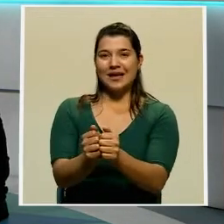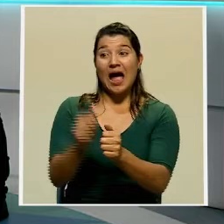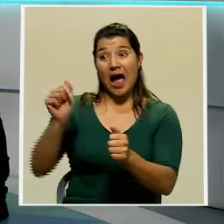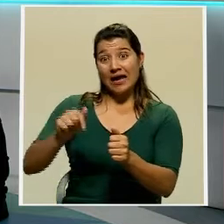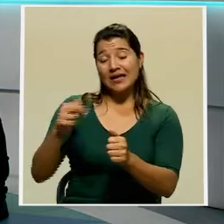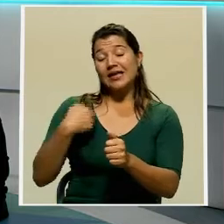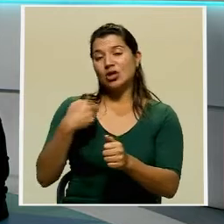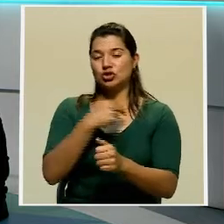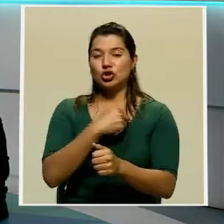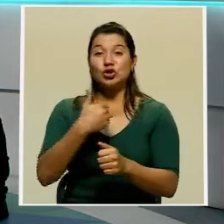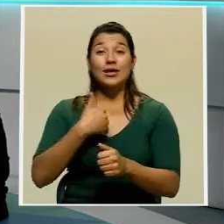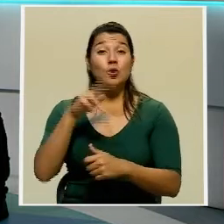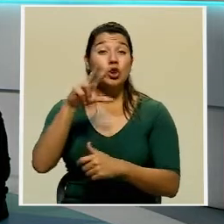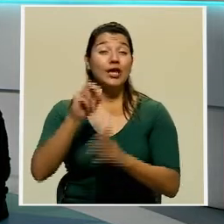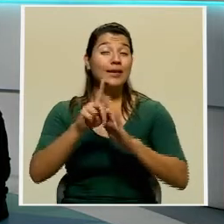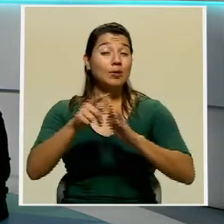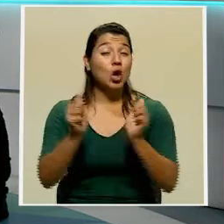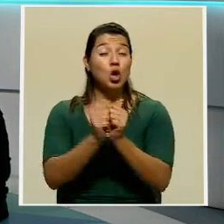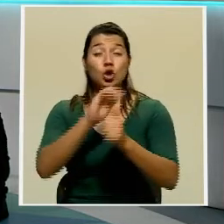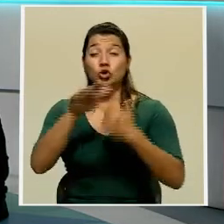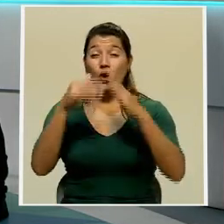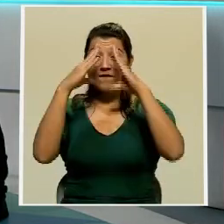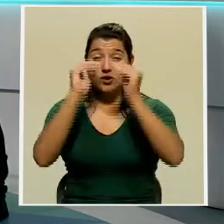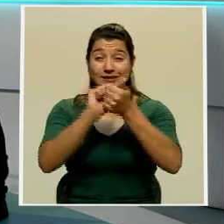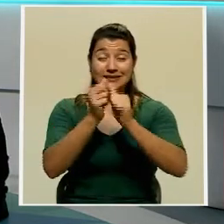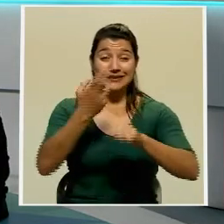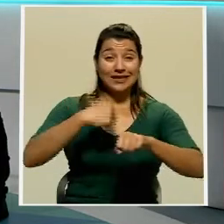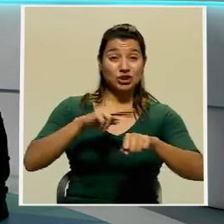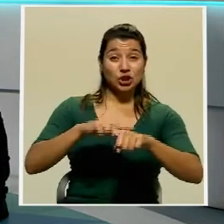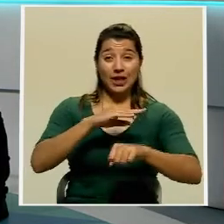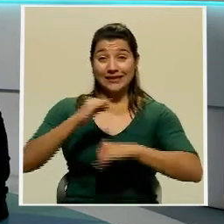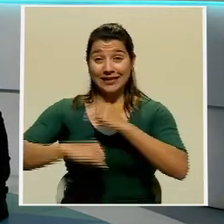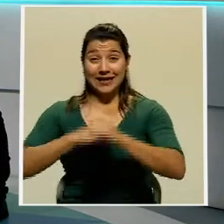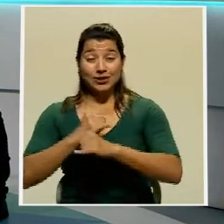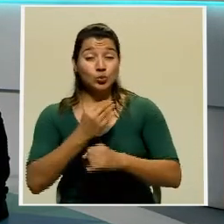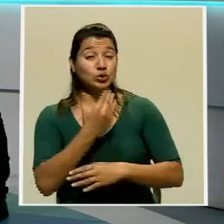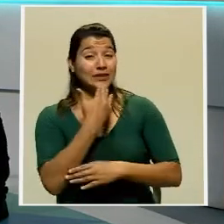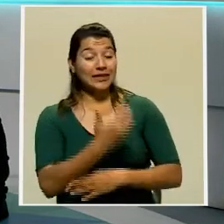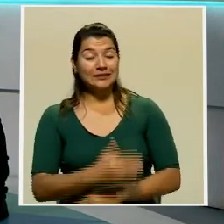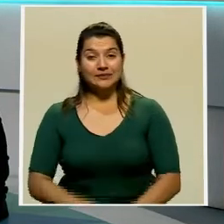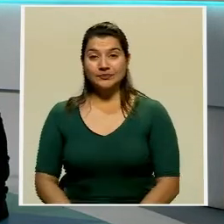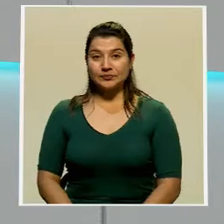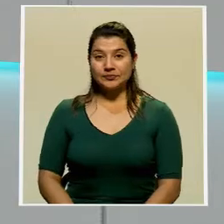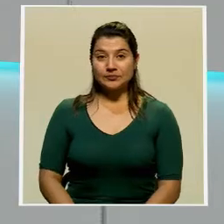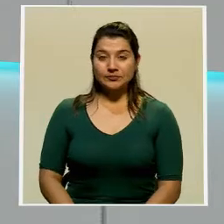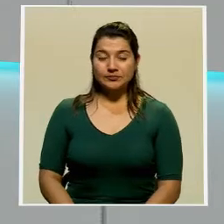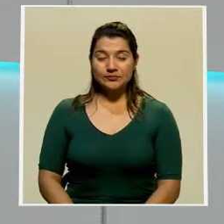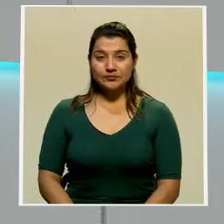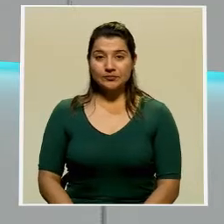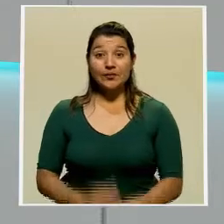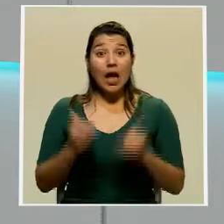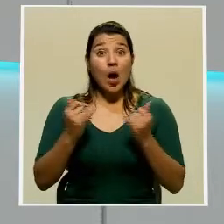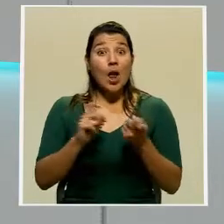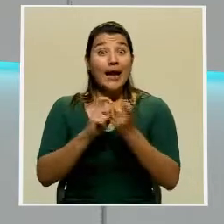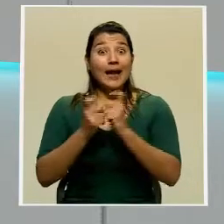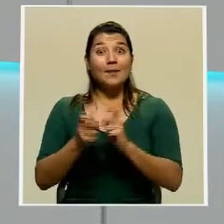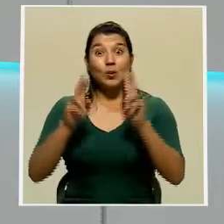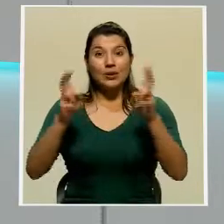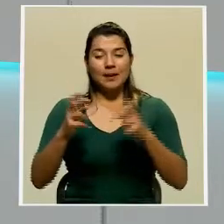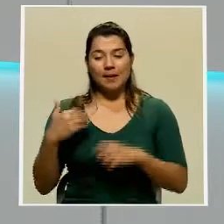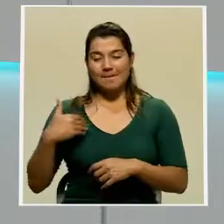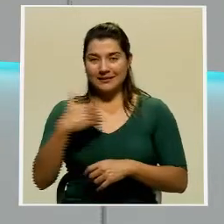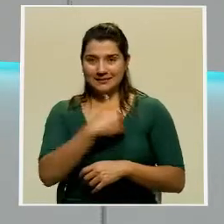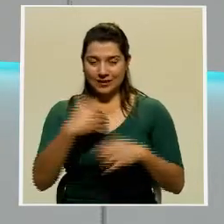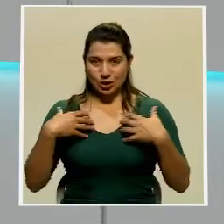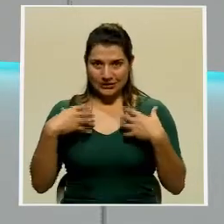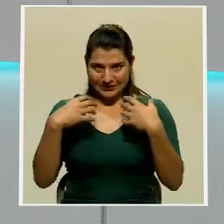les hemos dedicado de media hora con todo el deporte nacional e internacional. Muchas gracias, David Goldberg. Cambiamos de tema. El Ministerio